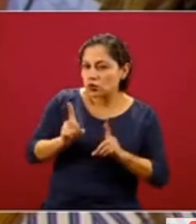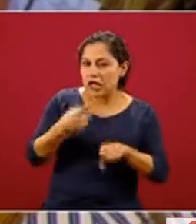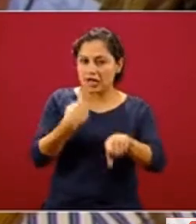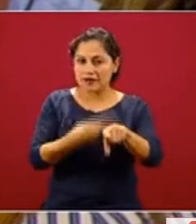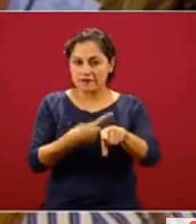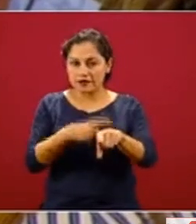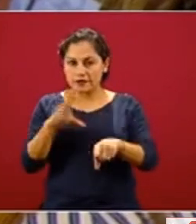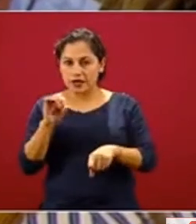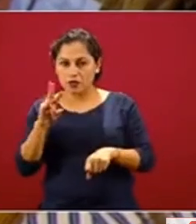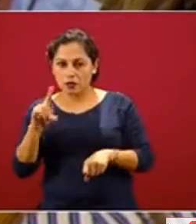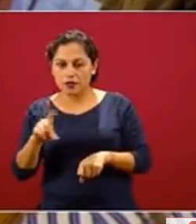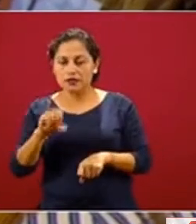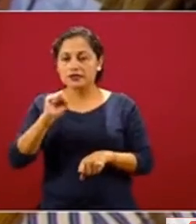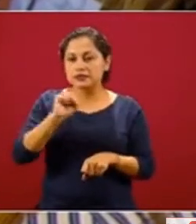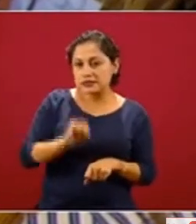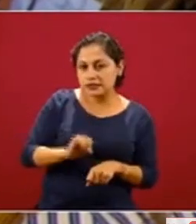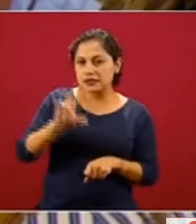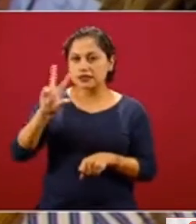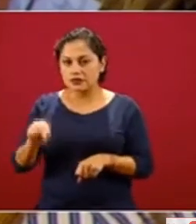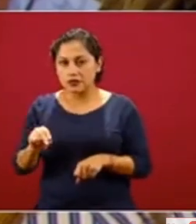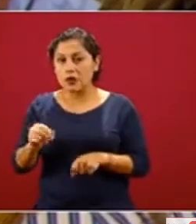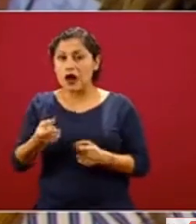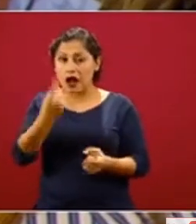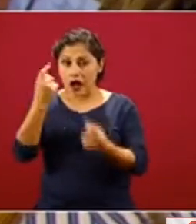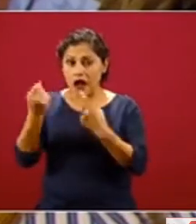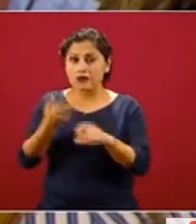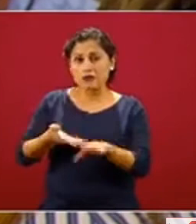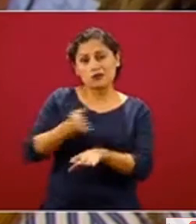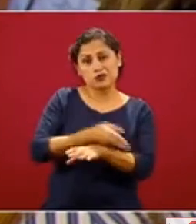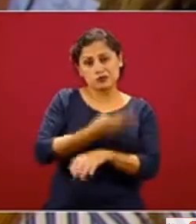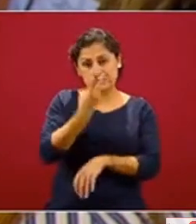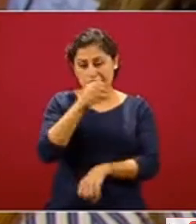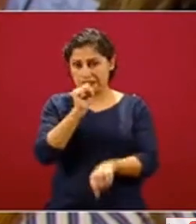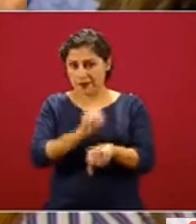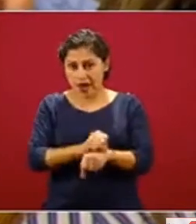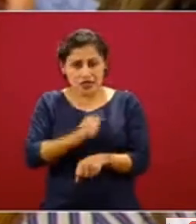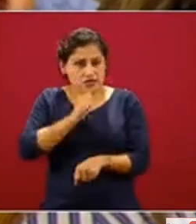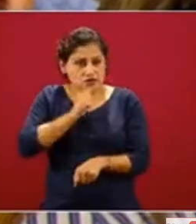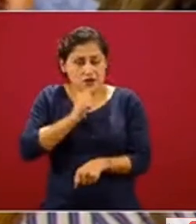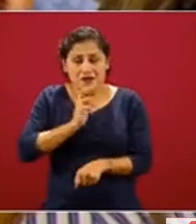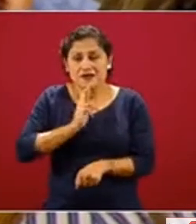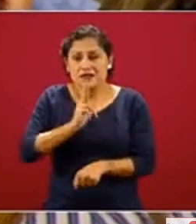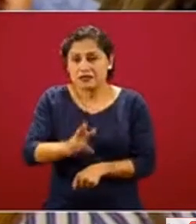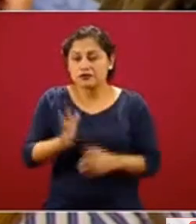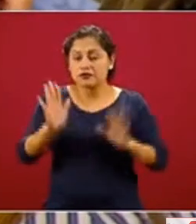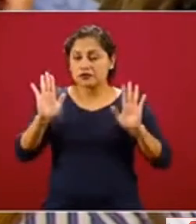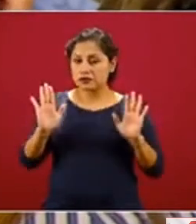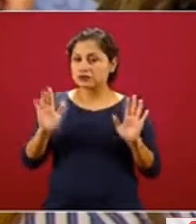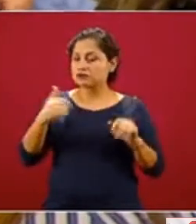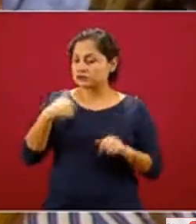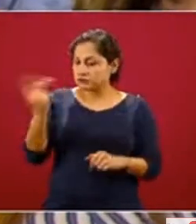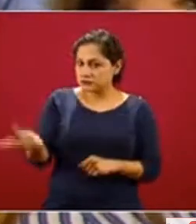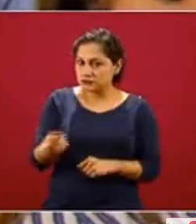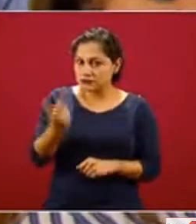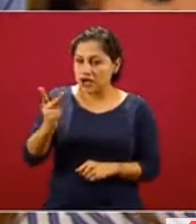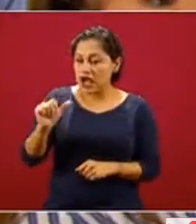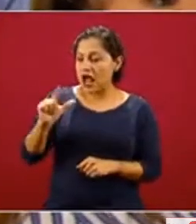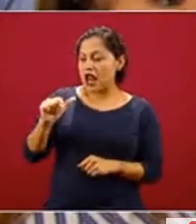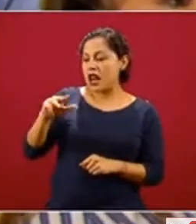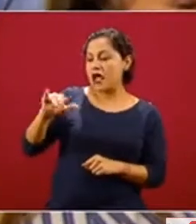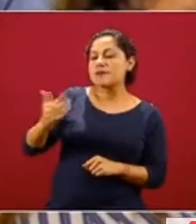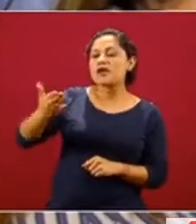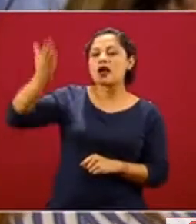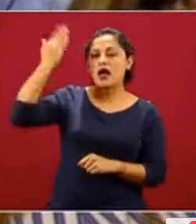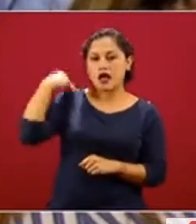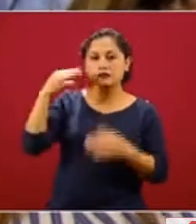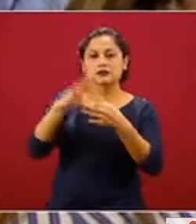de 3 semanas. Correcto. Yo quisiera preguntarle, digo, la otra vez el doctor Alameda fue muy extenso en explicarnos todo este